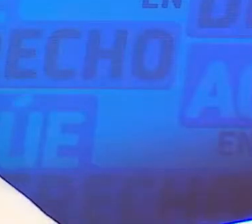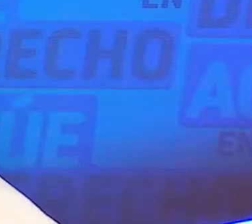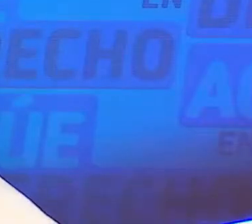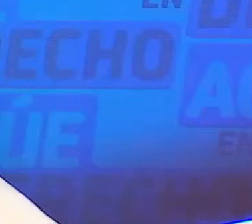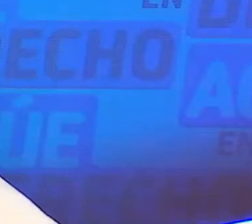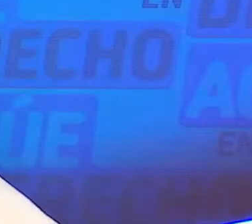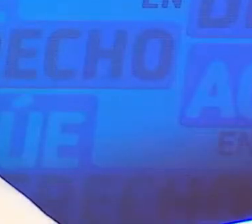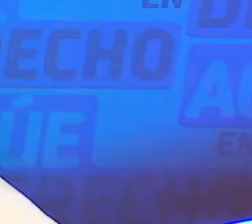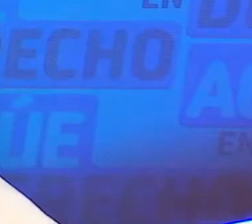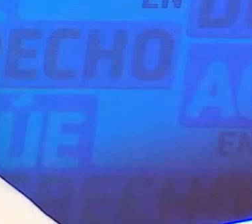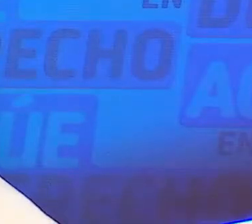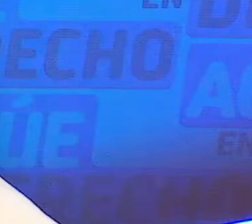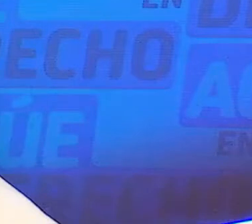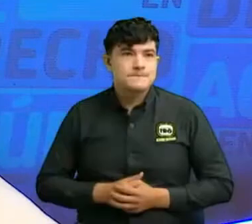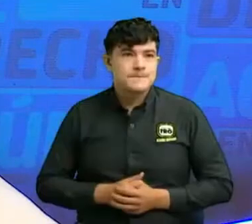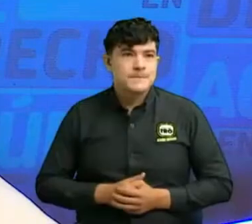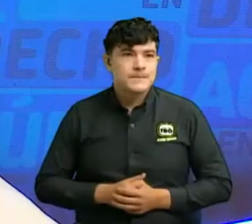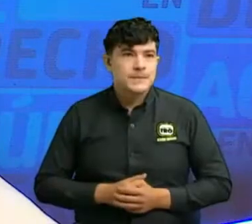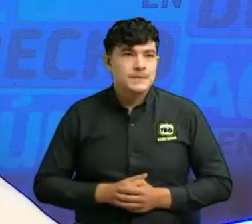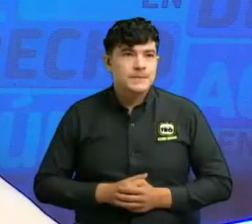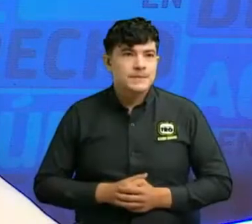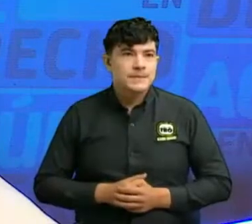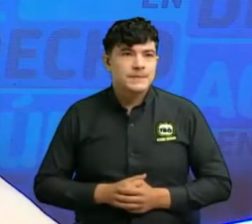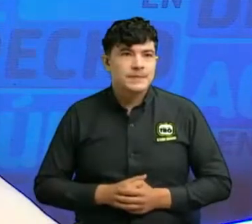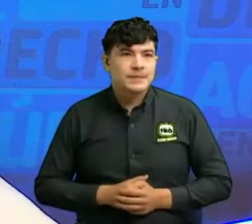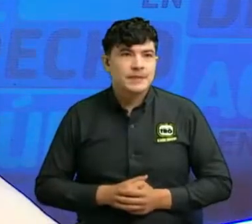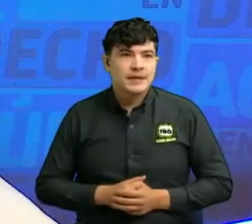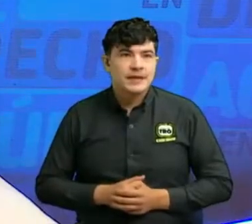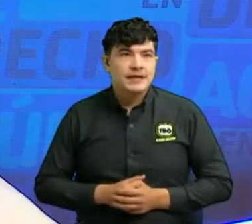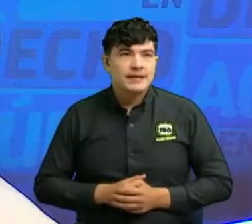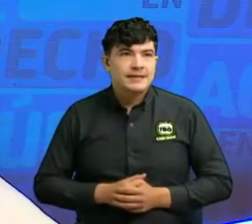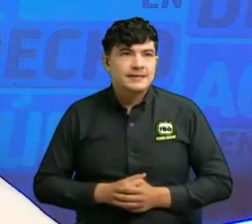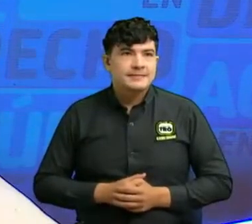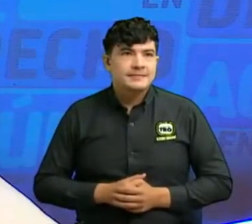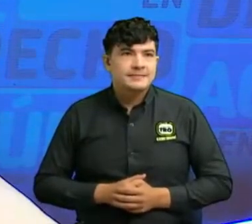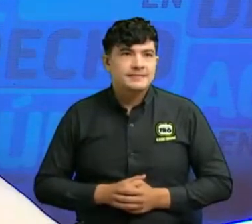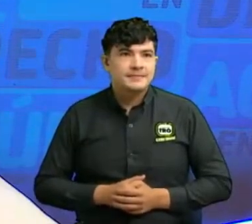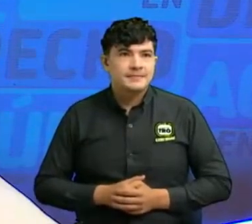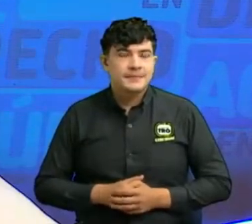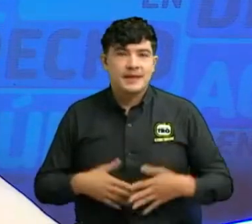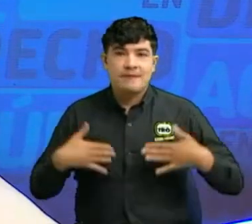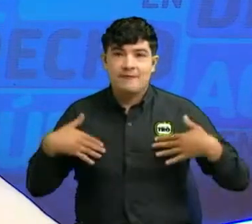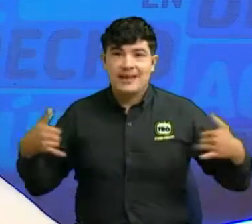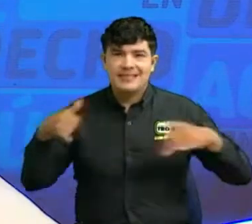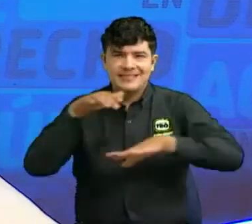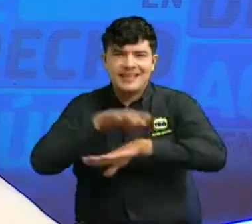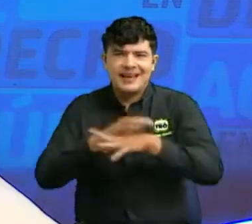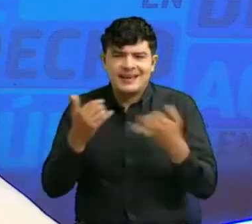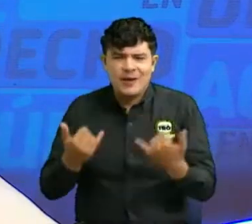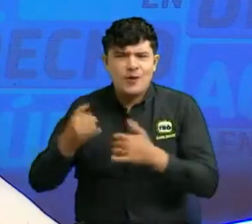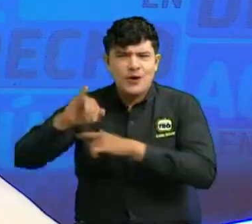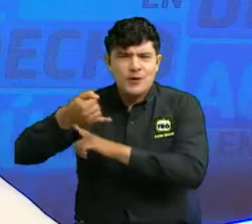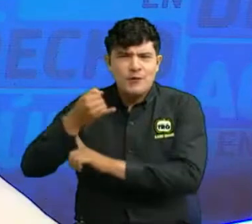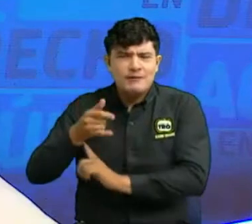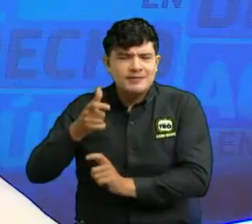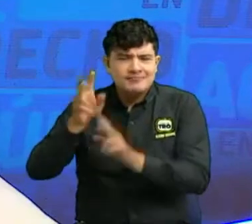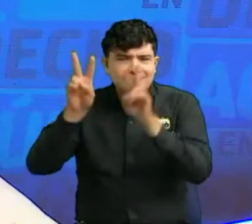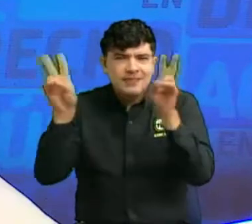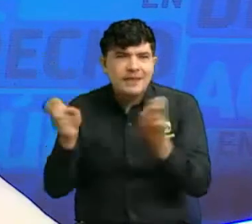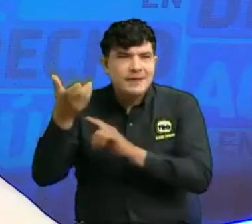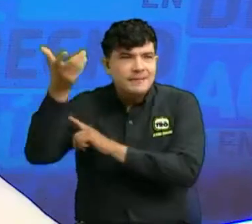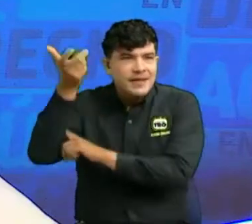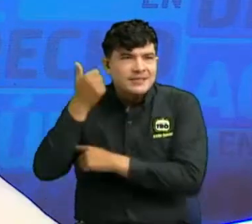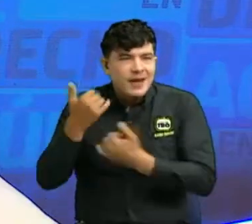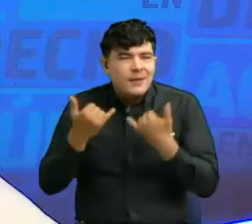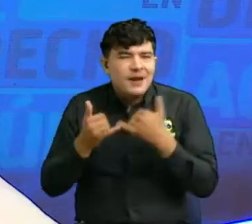Feliz tarde, bienvenidos a Actúen Derecho. Hoy jueves, jueves de pensiones, estaremos acompañados por un especialista en la materia